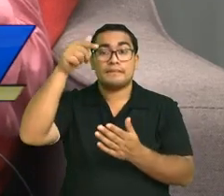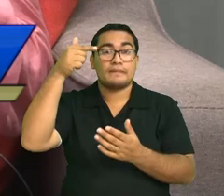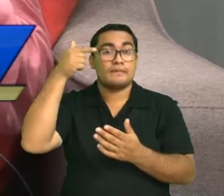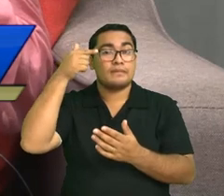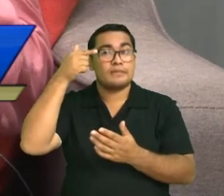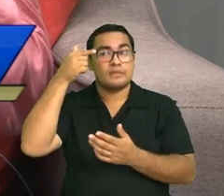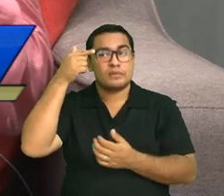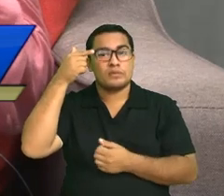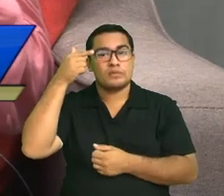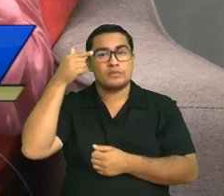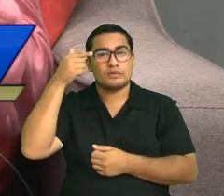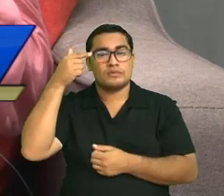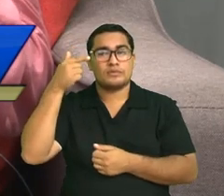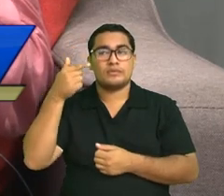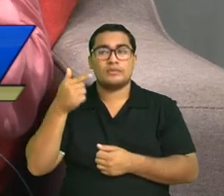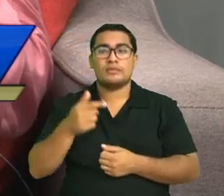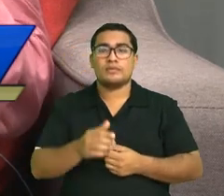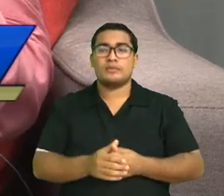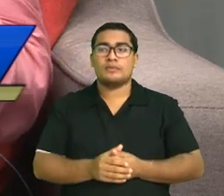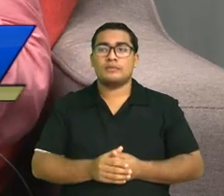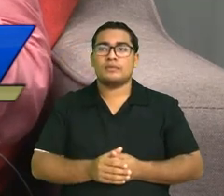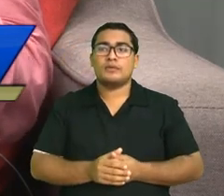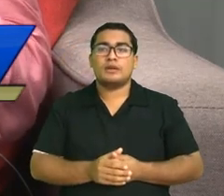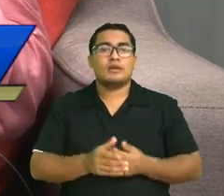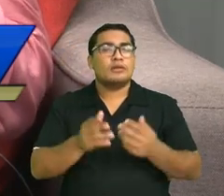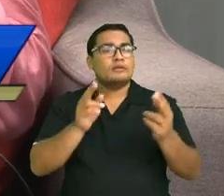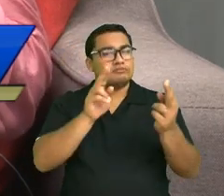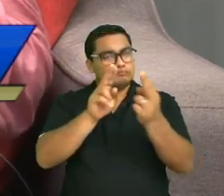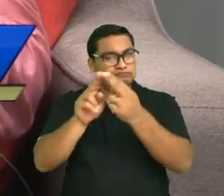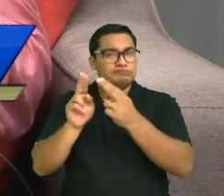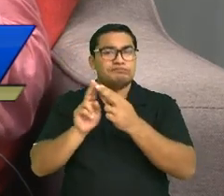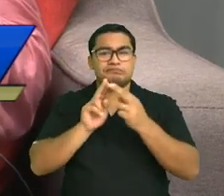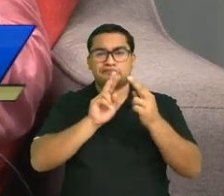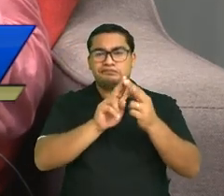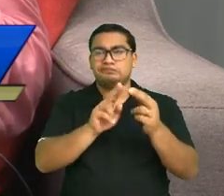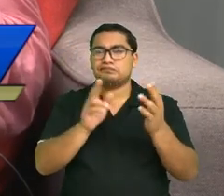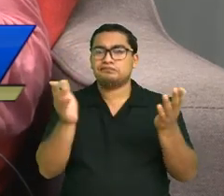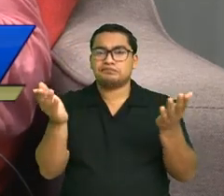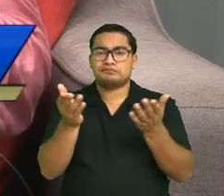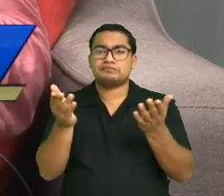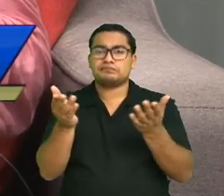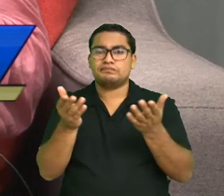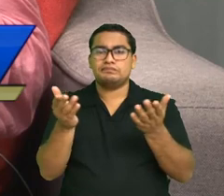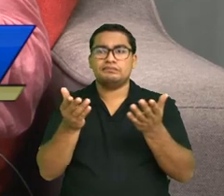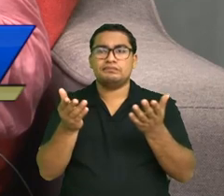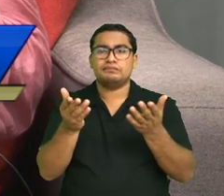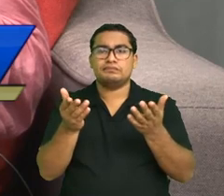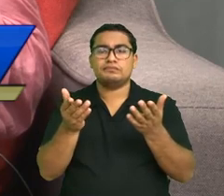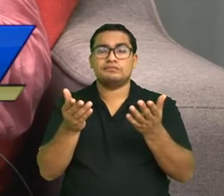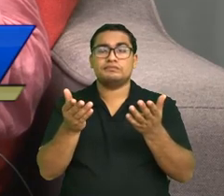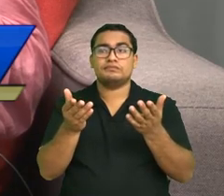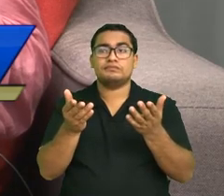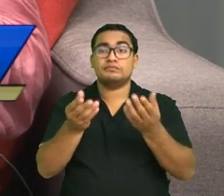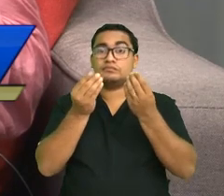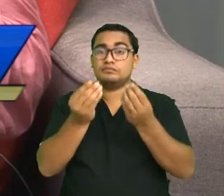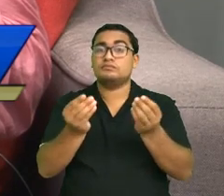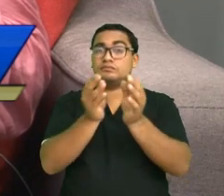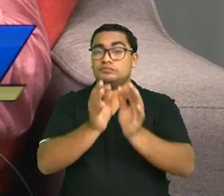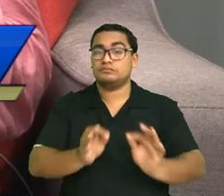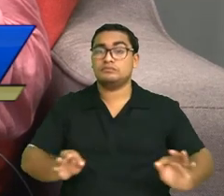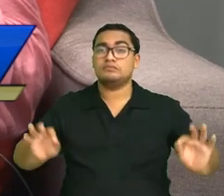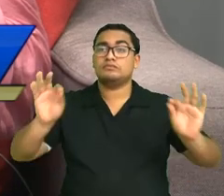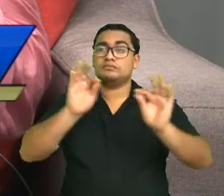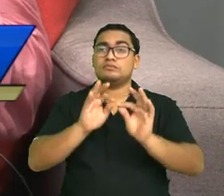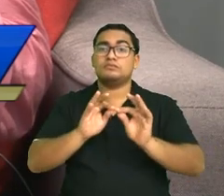están vinculados de manera muy estrecha y muy importante